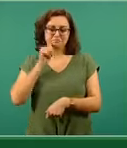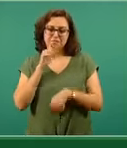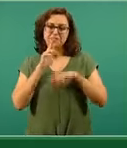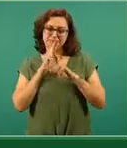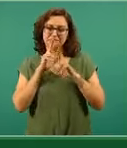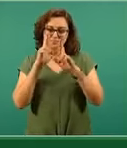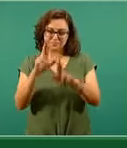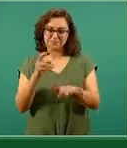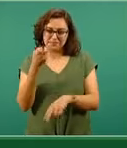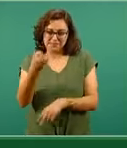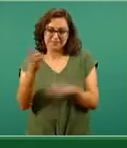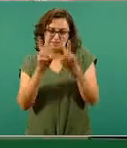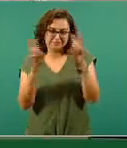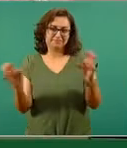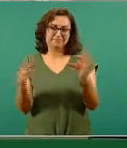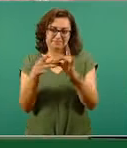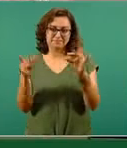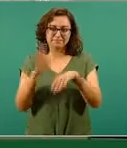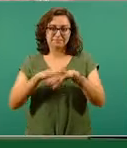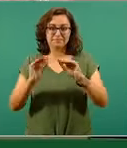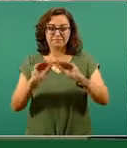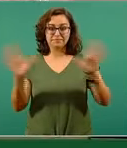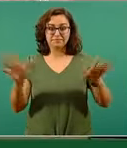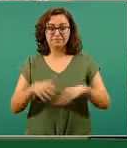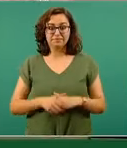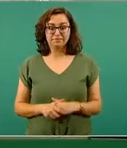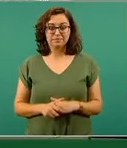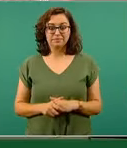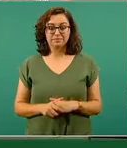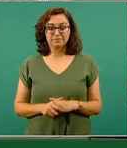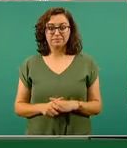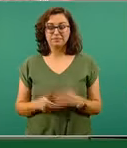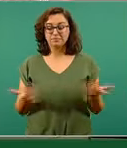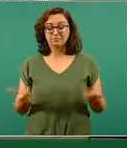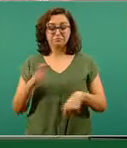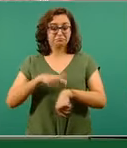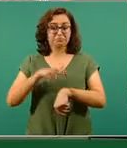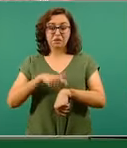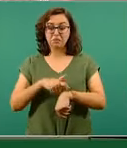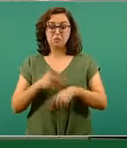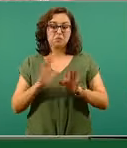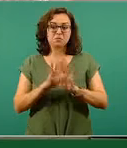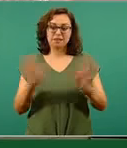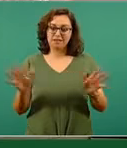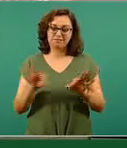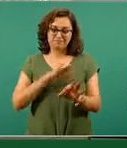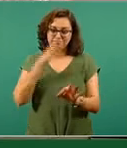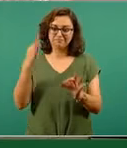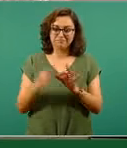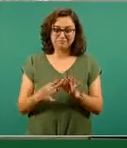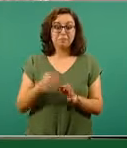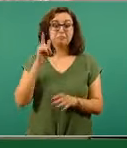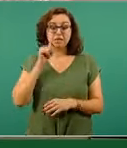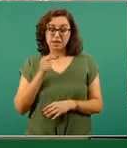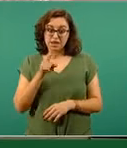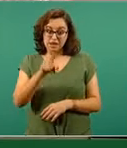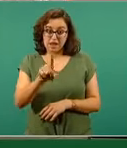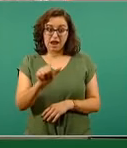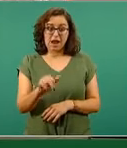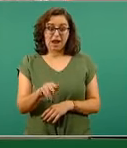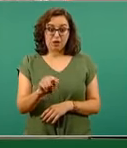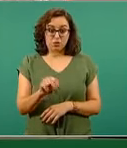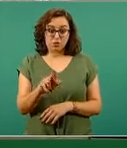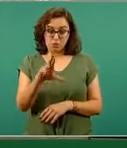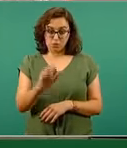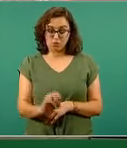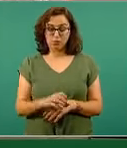en detalle. Muchas gracias. Nos da tiempo para cerrar. Ya no, mañana empezaremos con Arturo Contreras, quien ya no le dimos la palabra